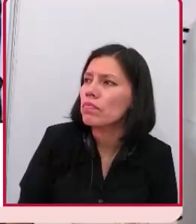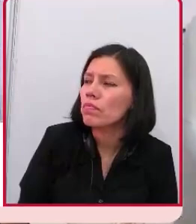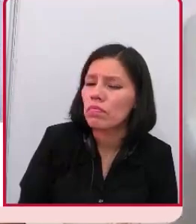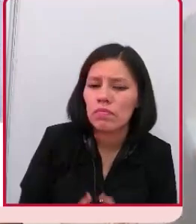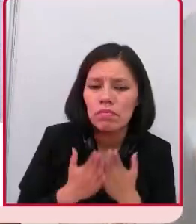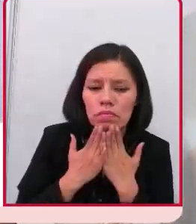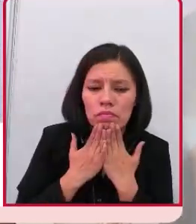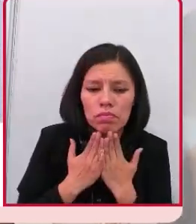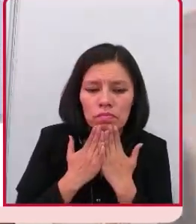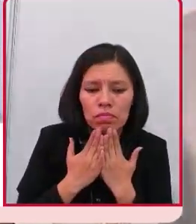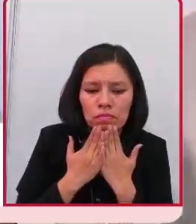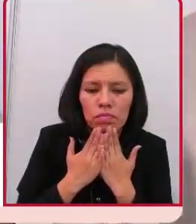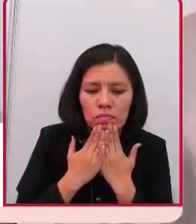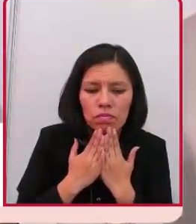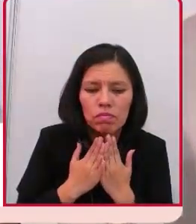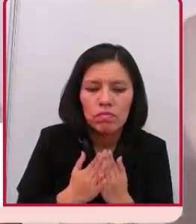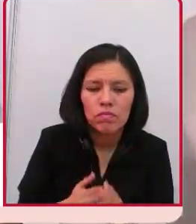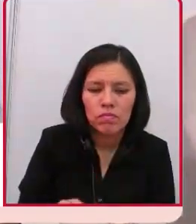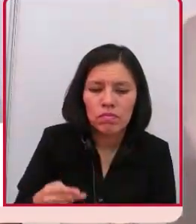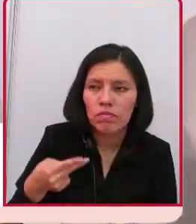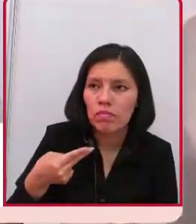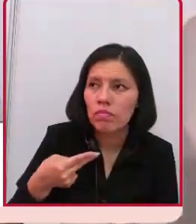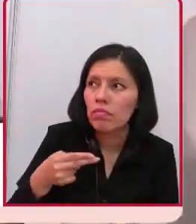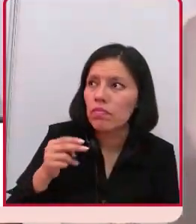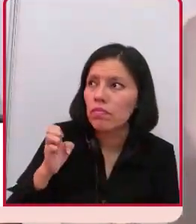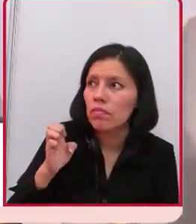Muchas gracias, Hernando, por tu presentación, muy buena.